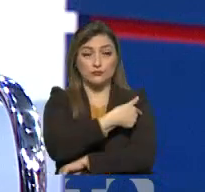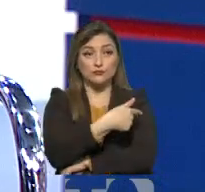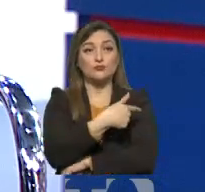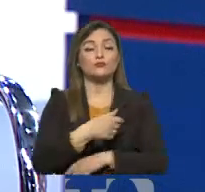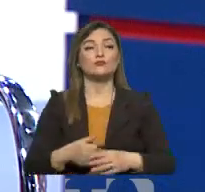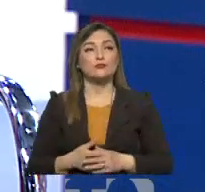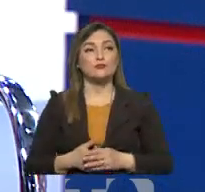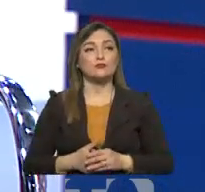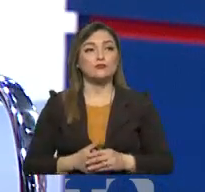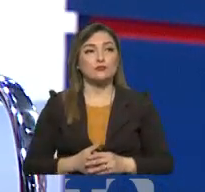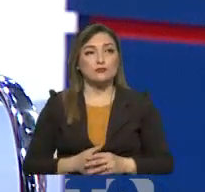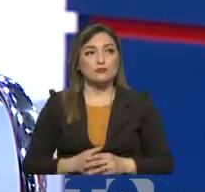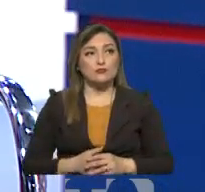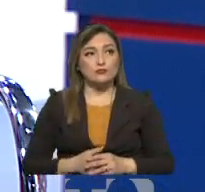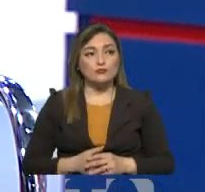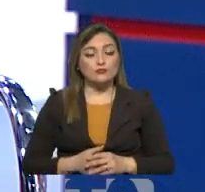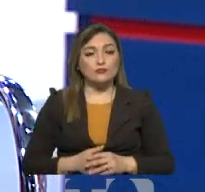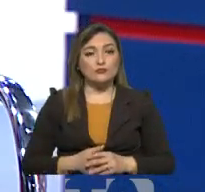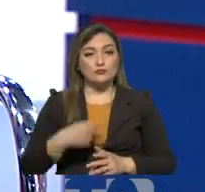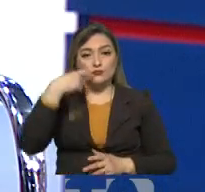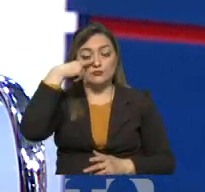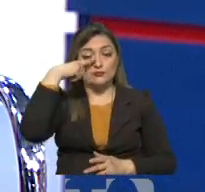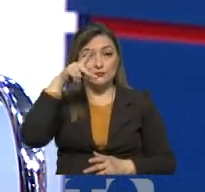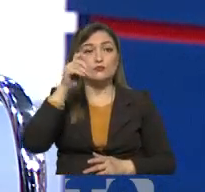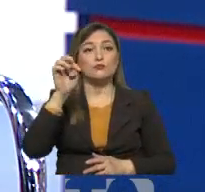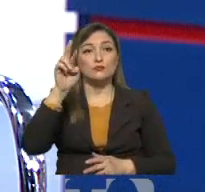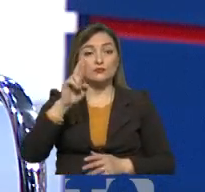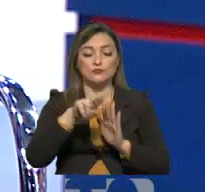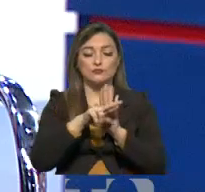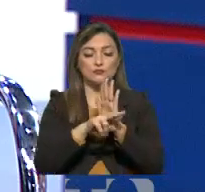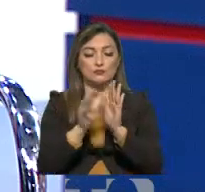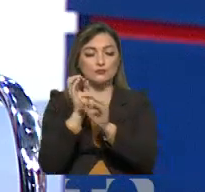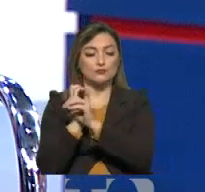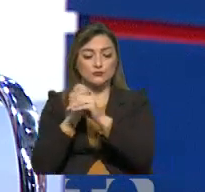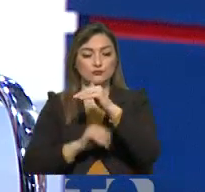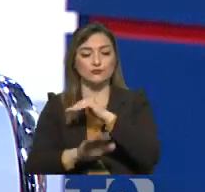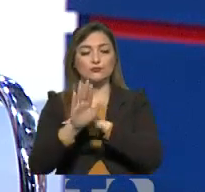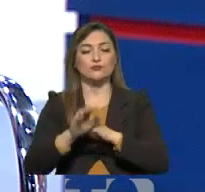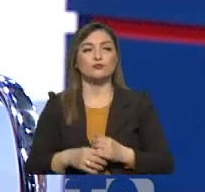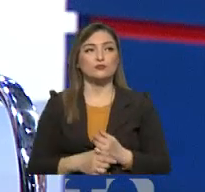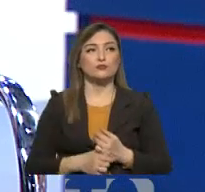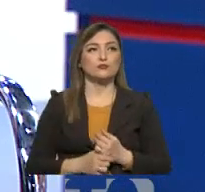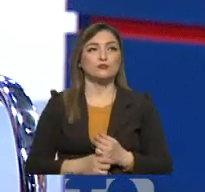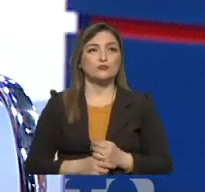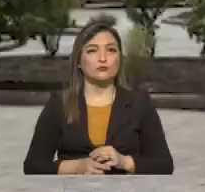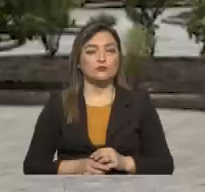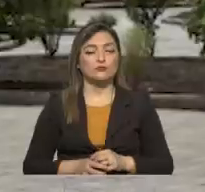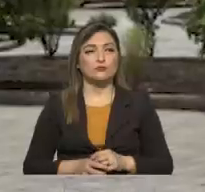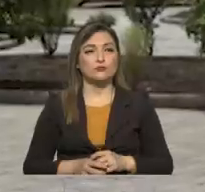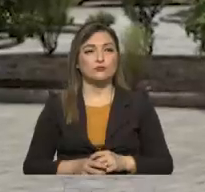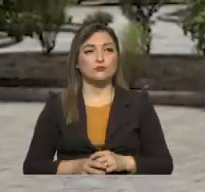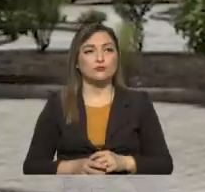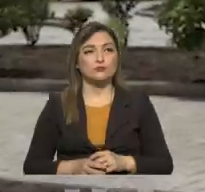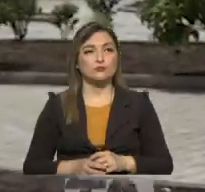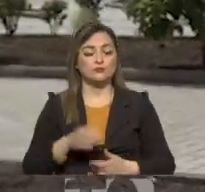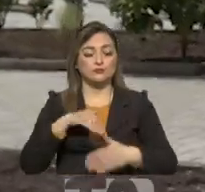esto no suceda, la prueba PCR como resultado negativo es un requisito obligatorio para ingresar a las islas. Para ingresar